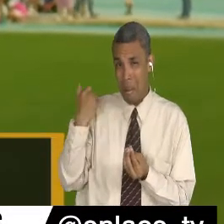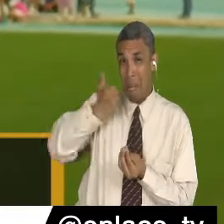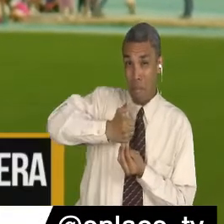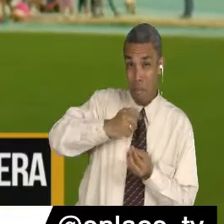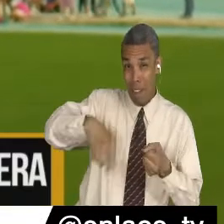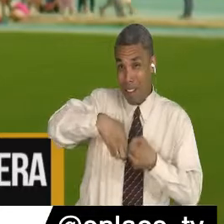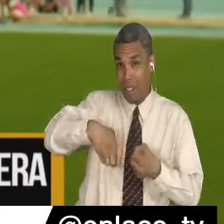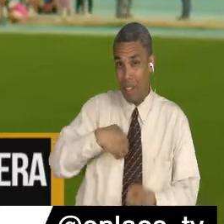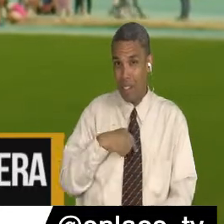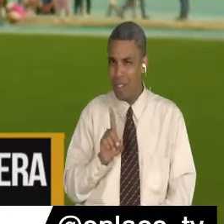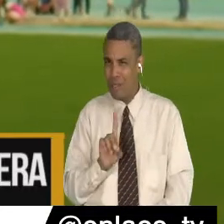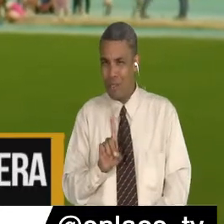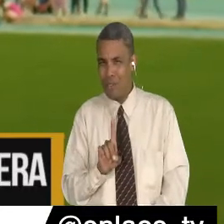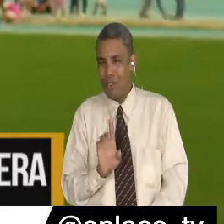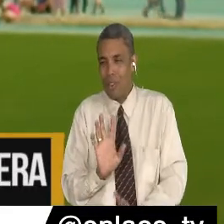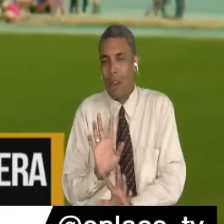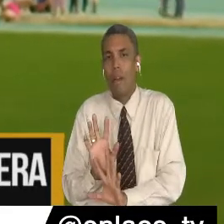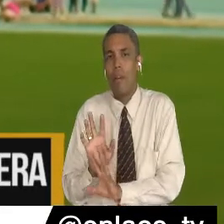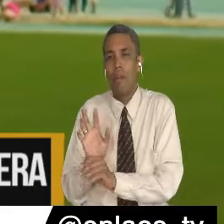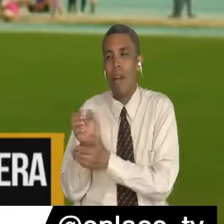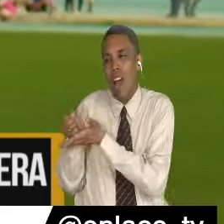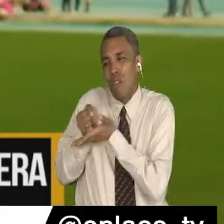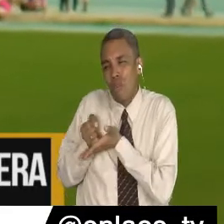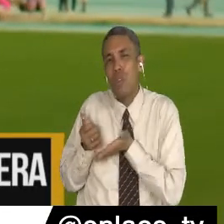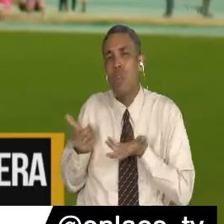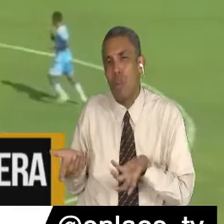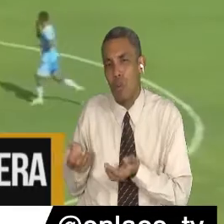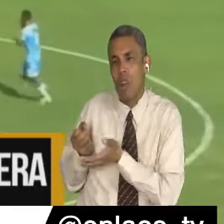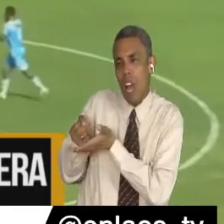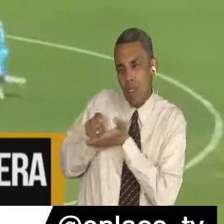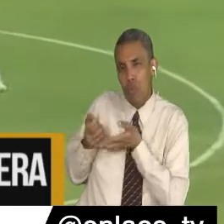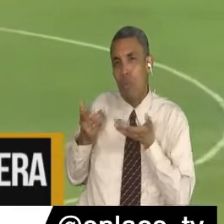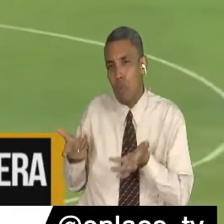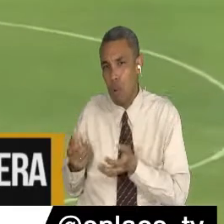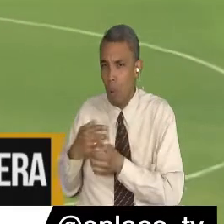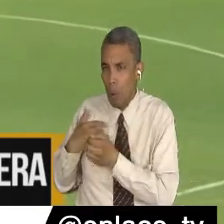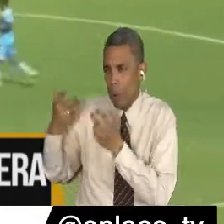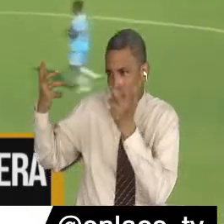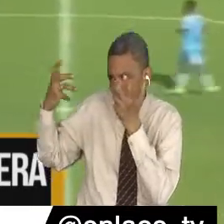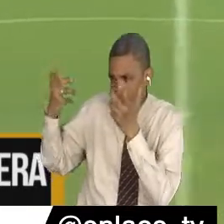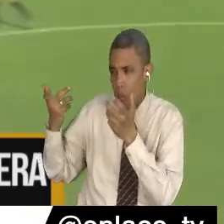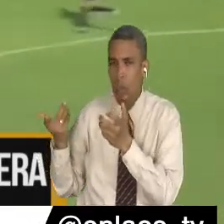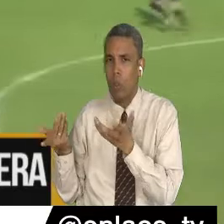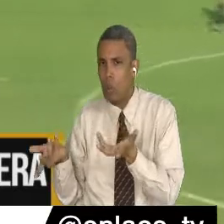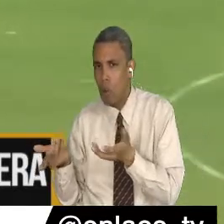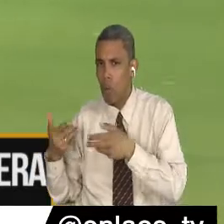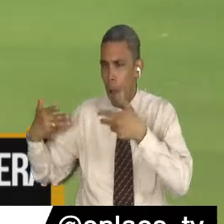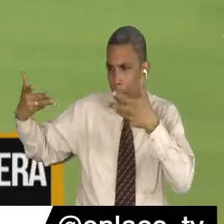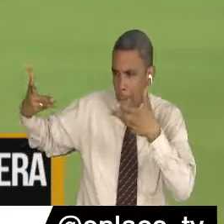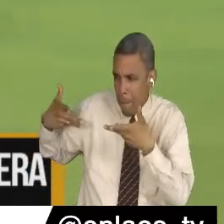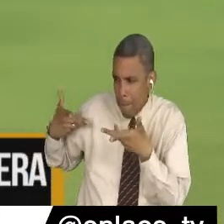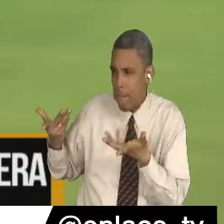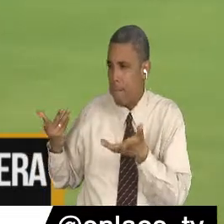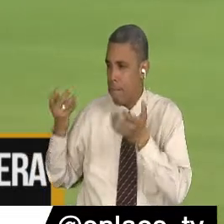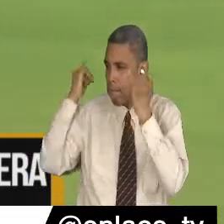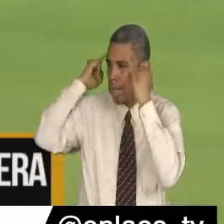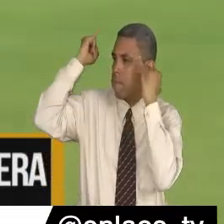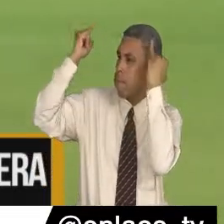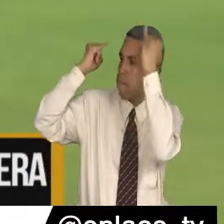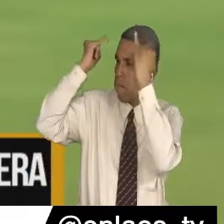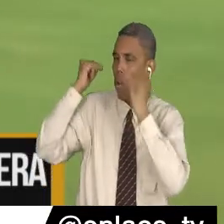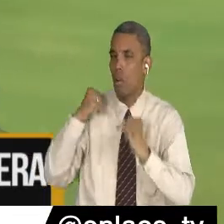nos ayude, pero no desde el punto de vista que se pare aquí en la línea de dirigir el equipo, no lo queremos ahí. Lo queremos una identidad